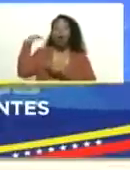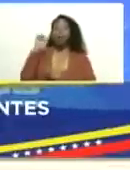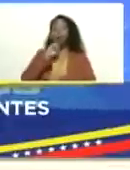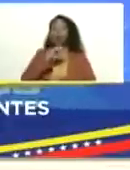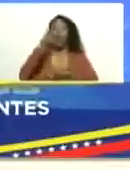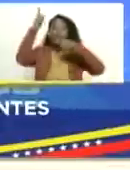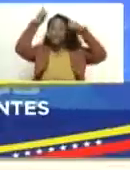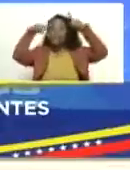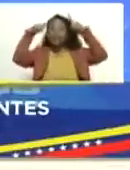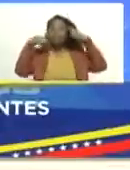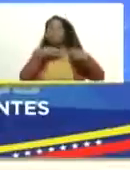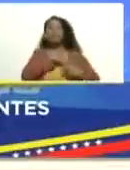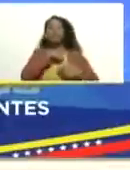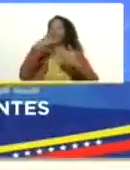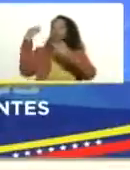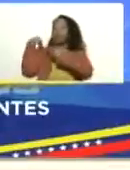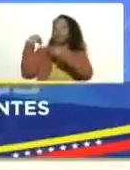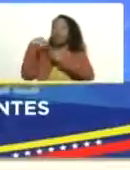una visión temprana